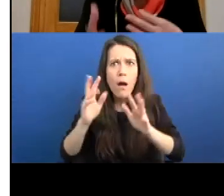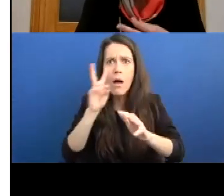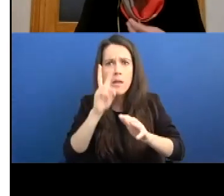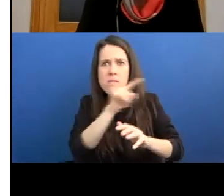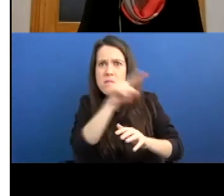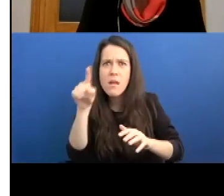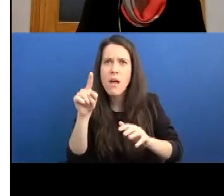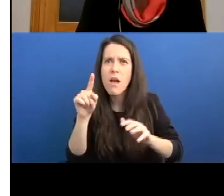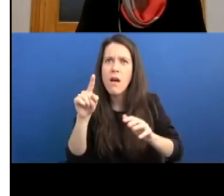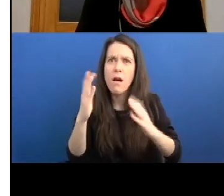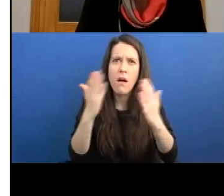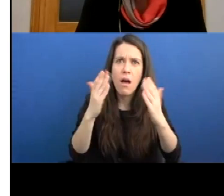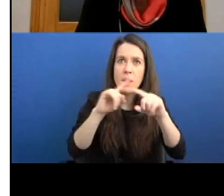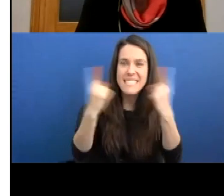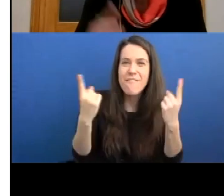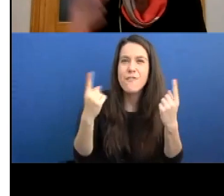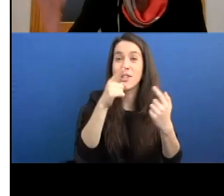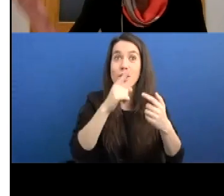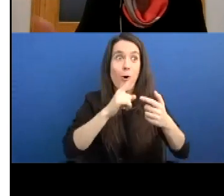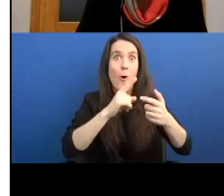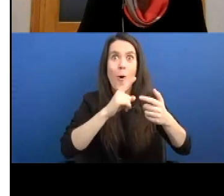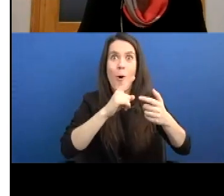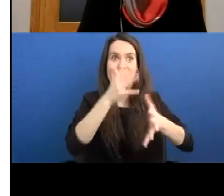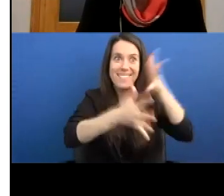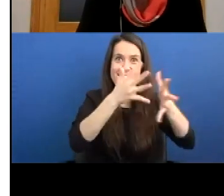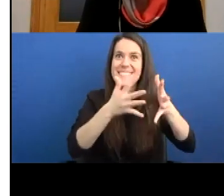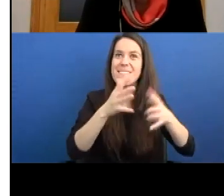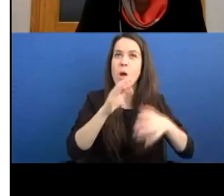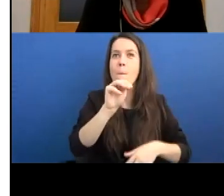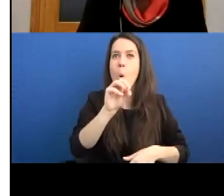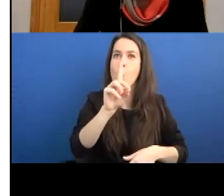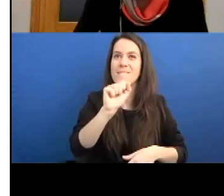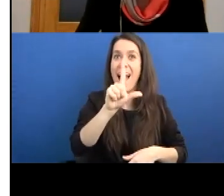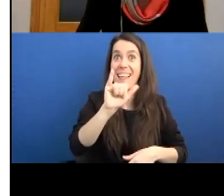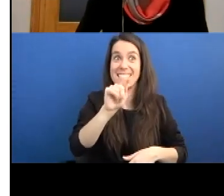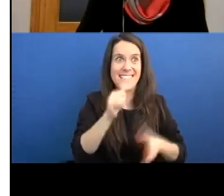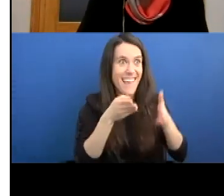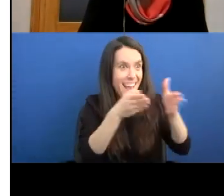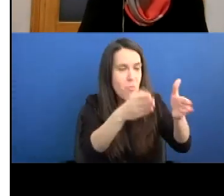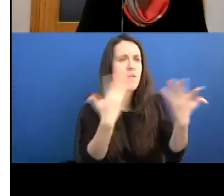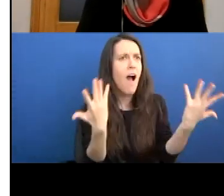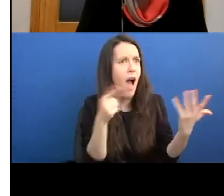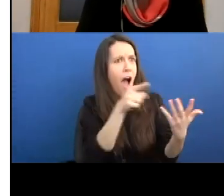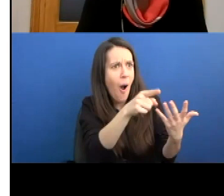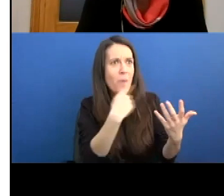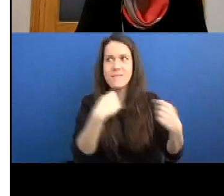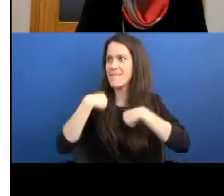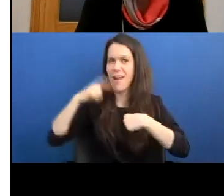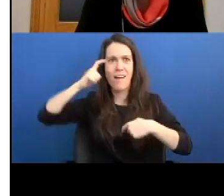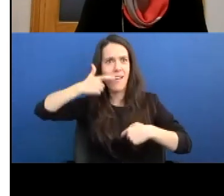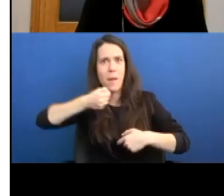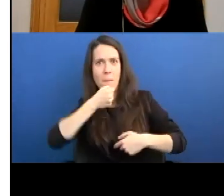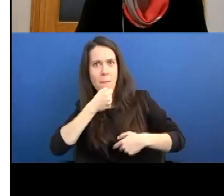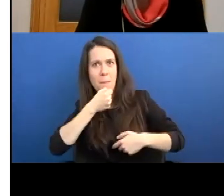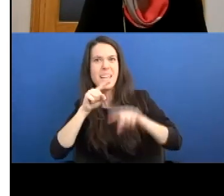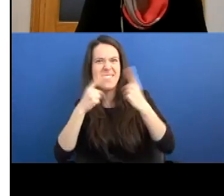Me impresionaron las similitudes entre las lenguas orales y las lenguas de signos, como